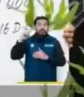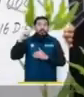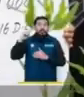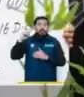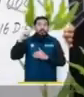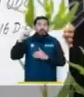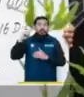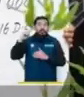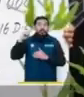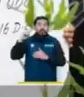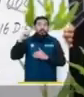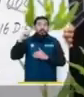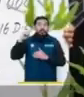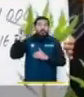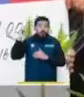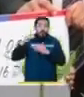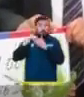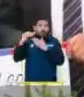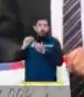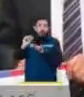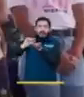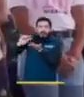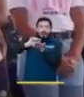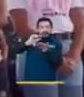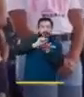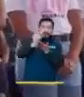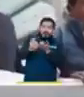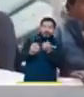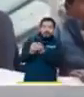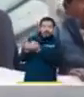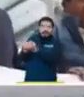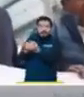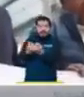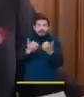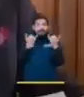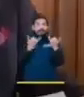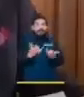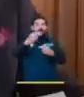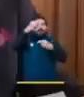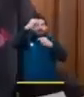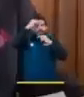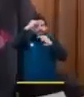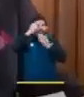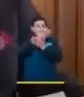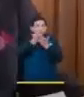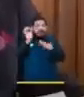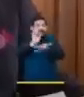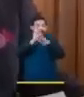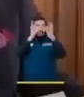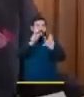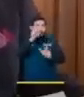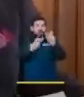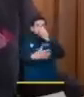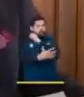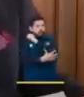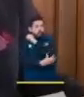Escuchen atento, es que... Perdón. De dólares en créditos. Hoy en el Ecuador, mientras